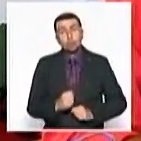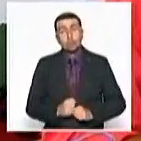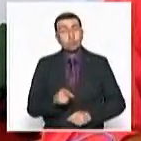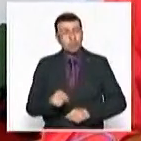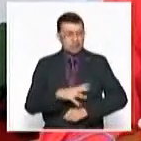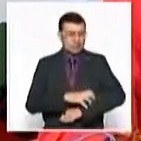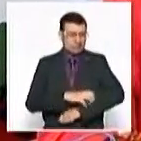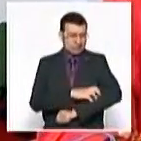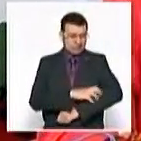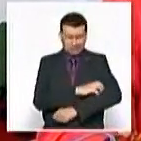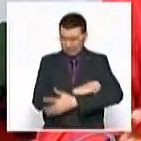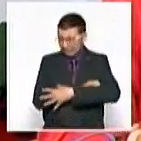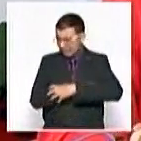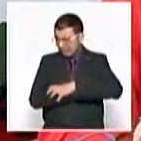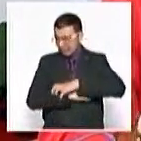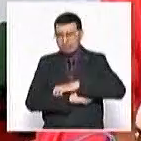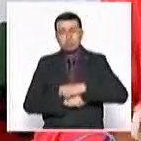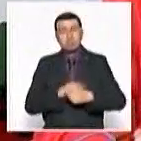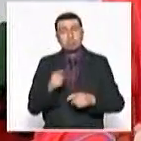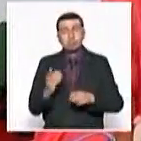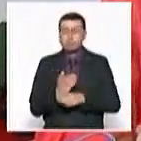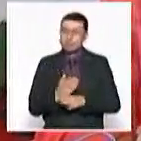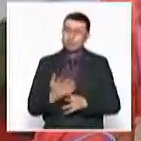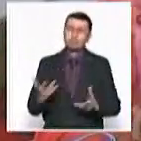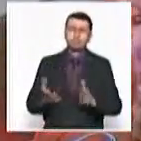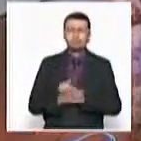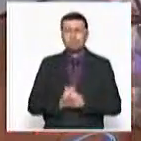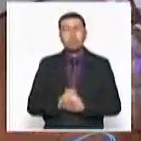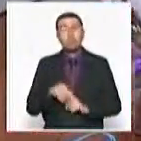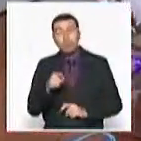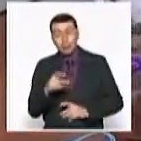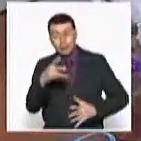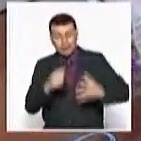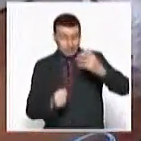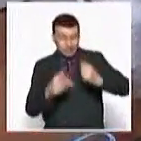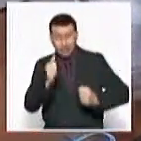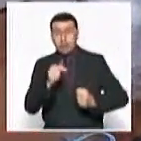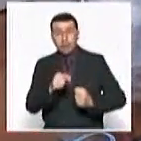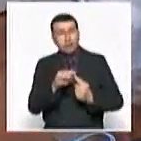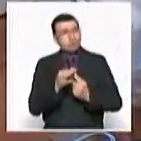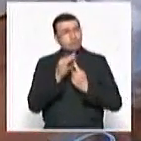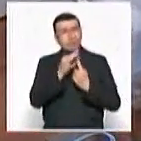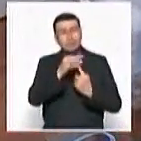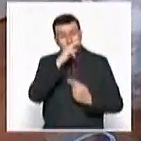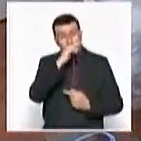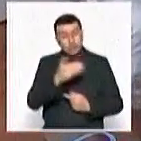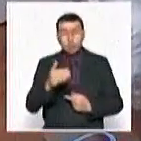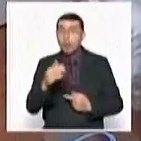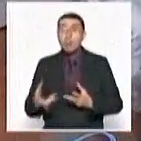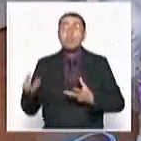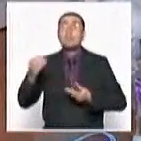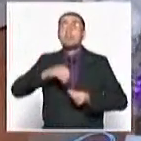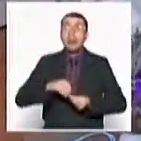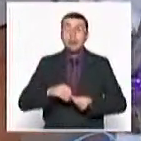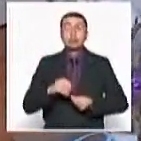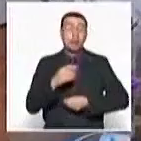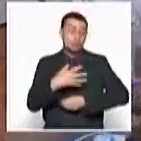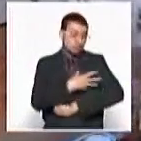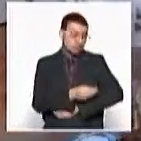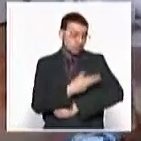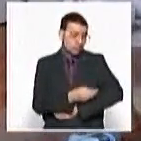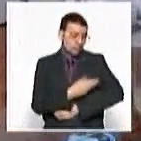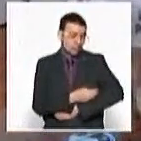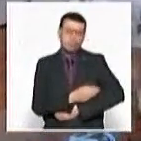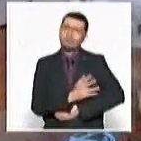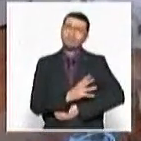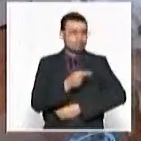alergias y se complican. Entonces, la leche ideal para los niños, adicional a la leche materna, porque no tenga buena cantidad la mamá, porque